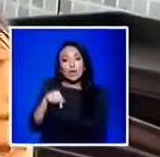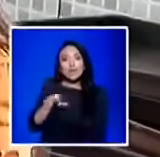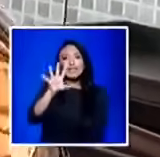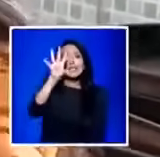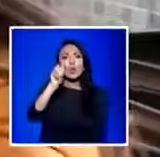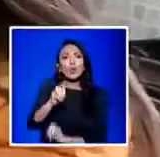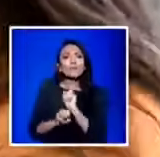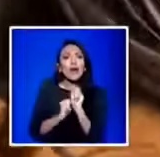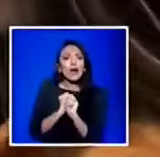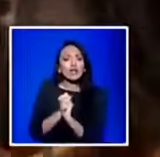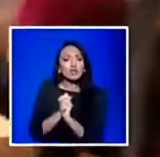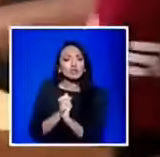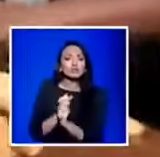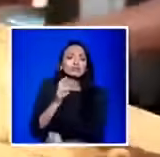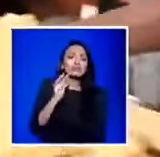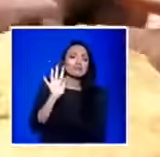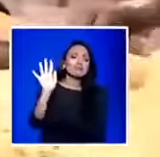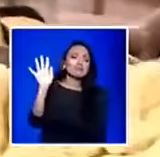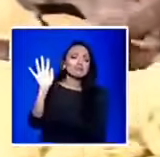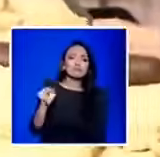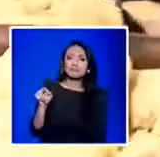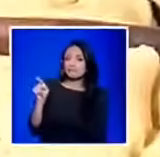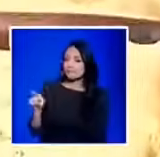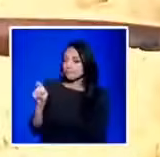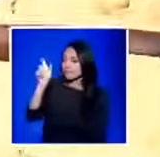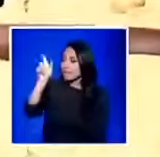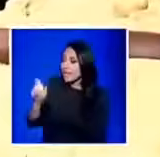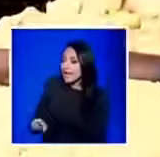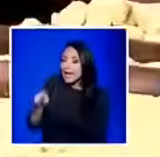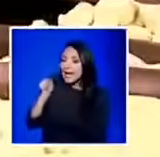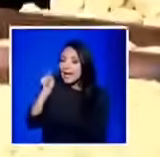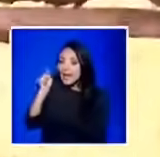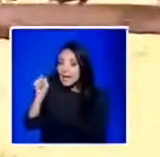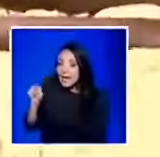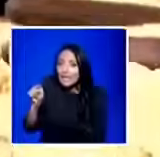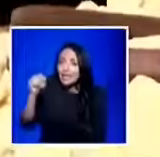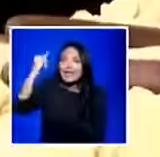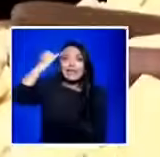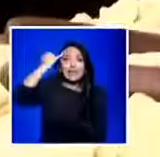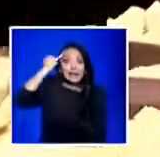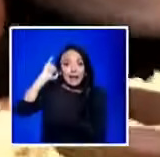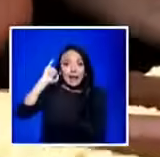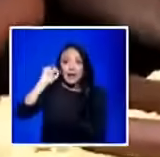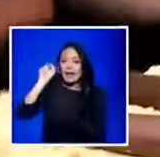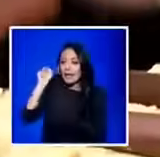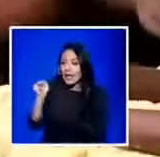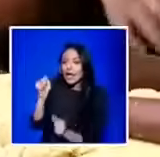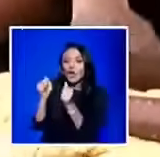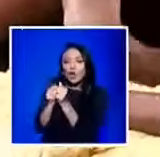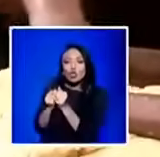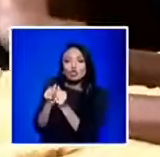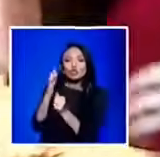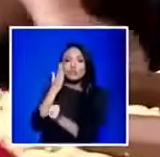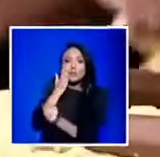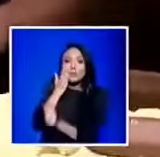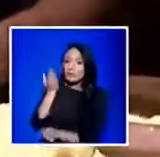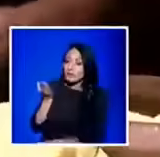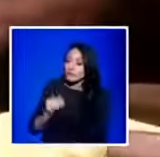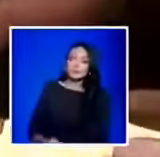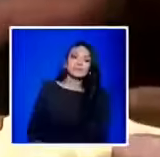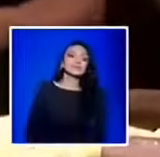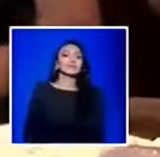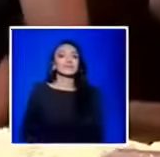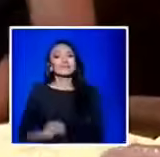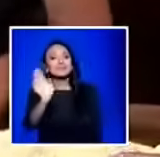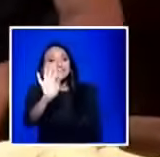larguísima historia, y aquí está el padre Rafael Méndez, quien fue su iniciador junto a su mamita. Así fue, padrecito, buenos días. Sí, sí, qué